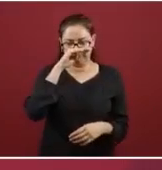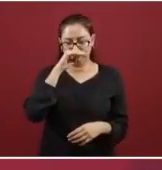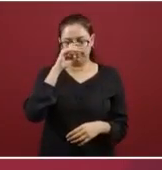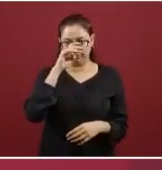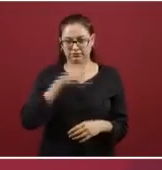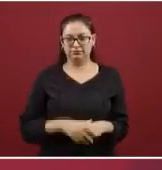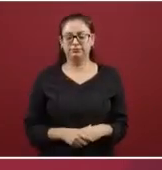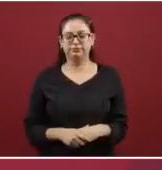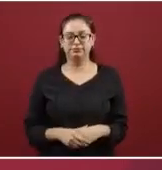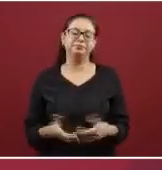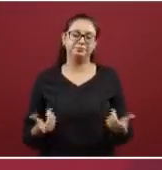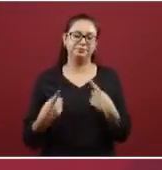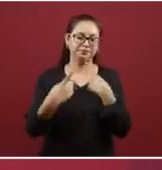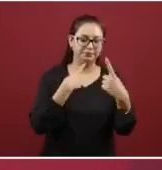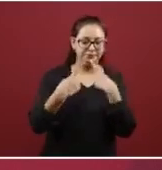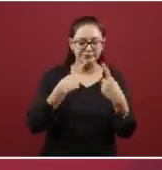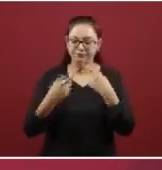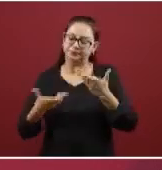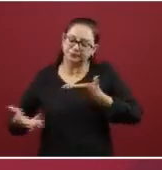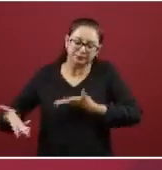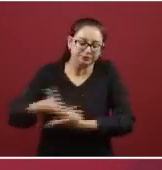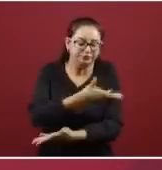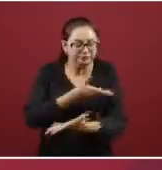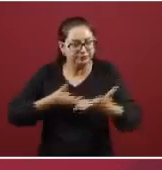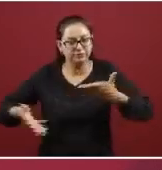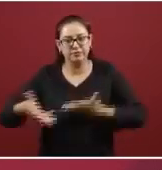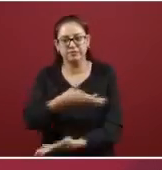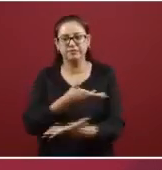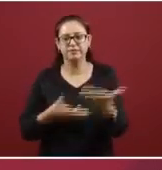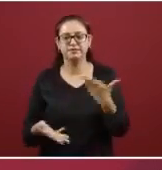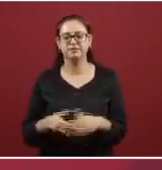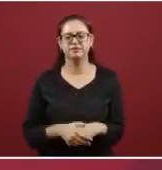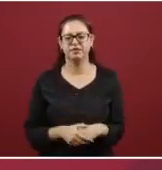Nosotros decimos diálogo circular, porque